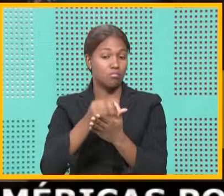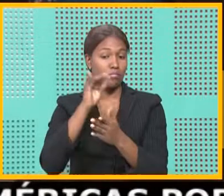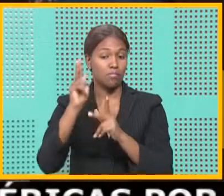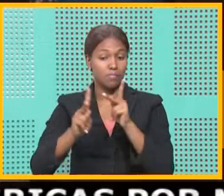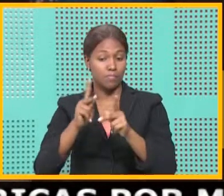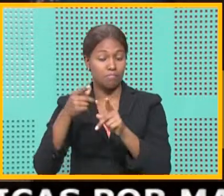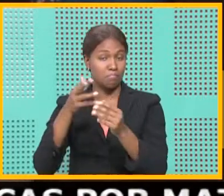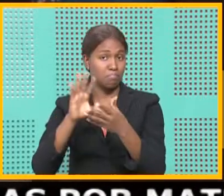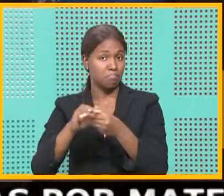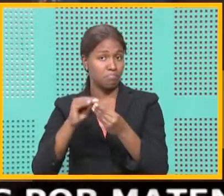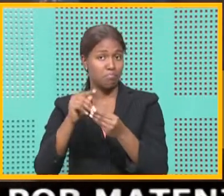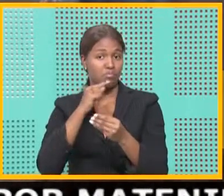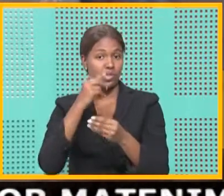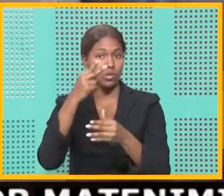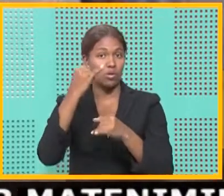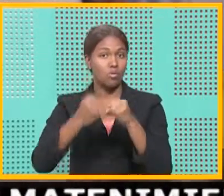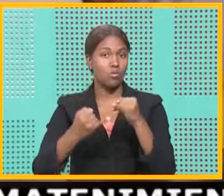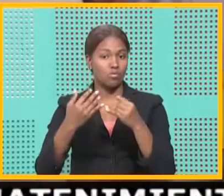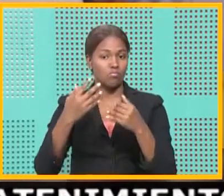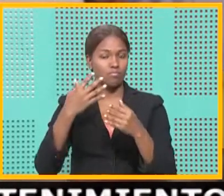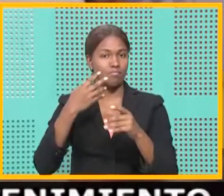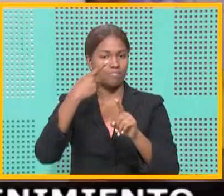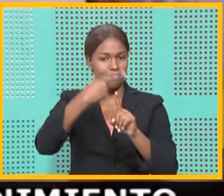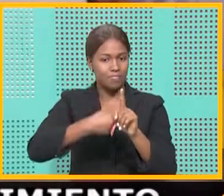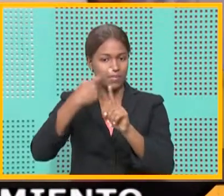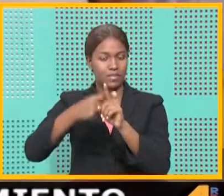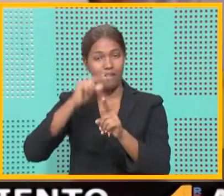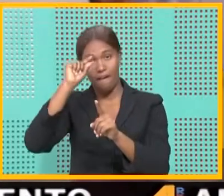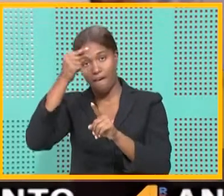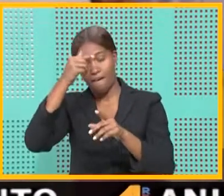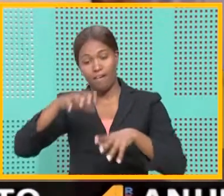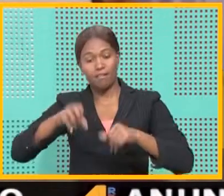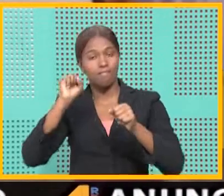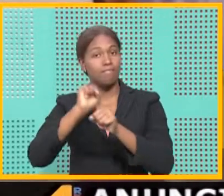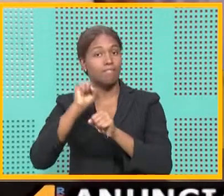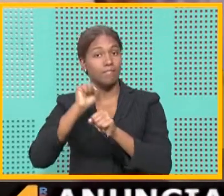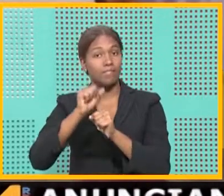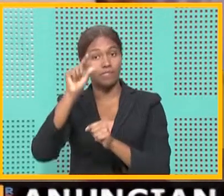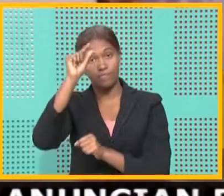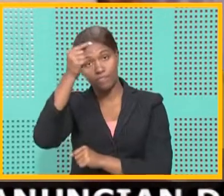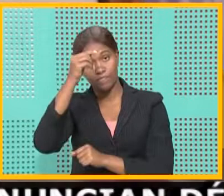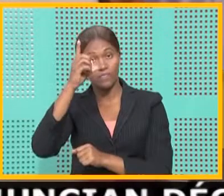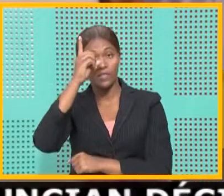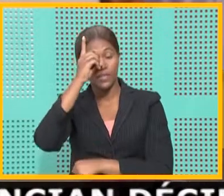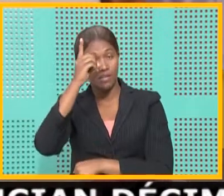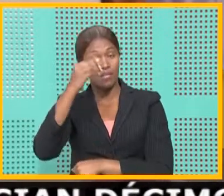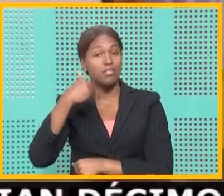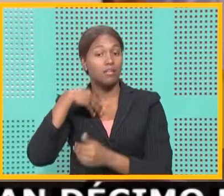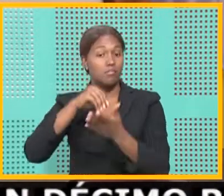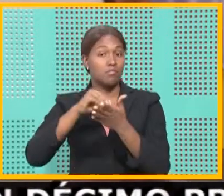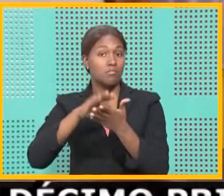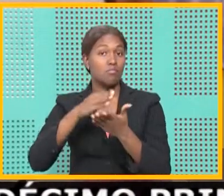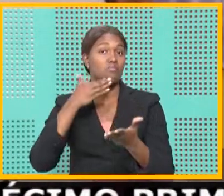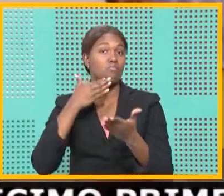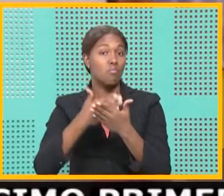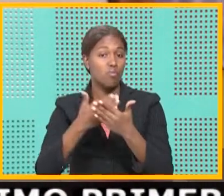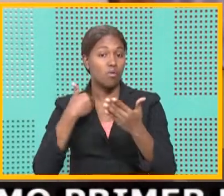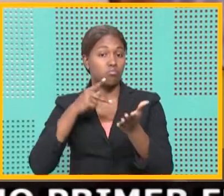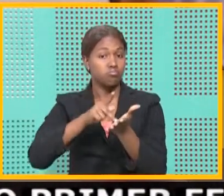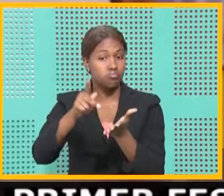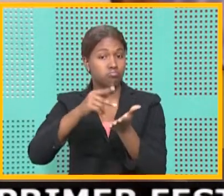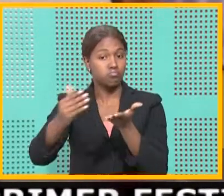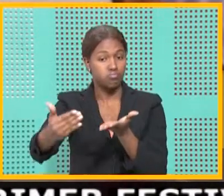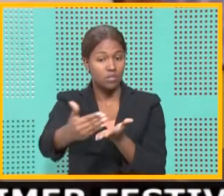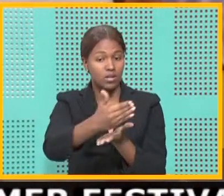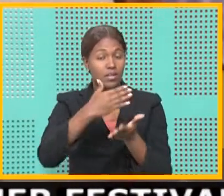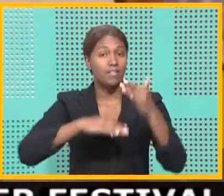funcionario expresó que en los dos últimos cuatrienios del gobierno del presidente Danilo Medina se han reportado primas netas cobradas por